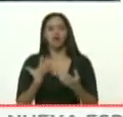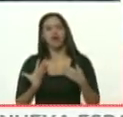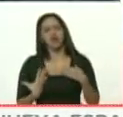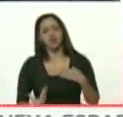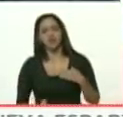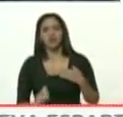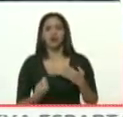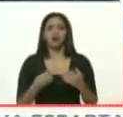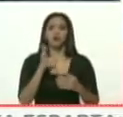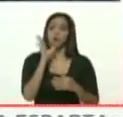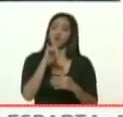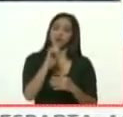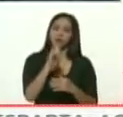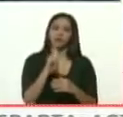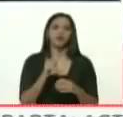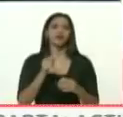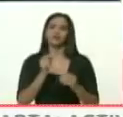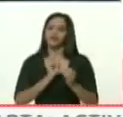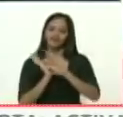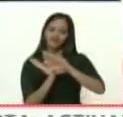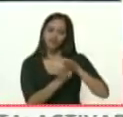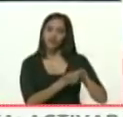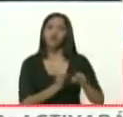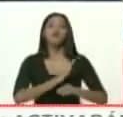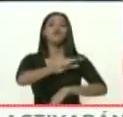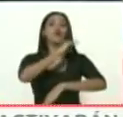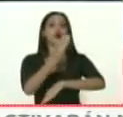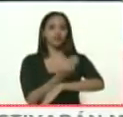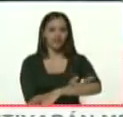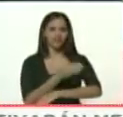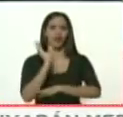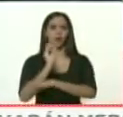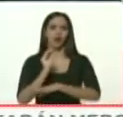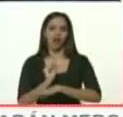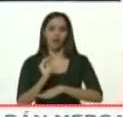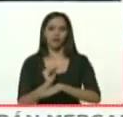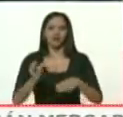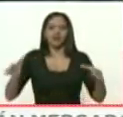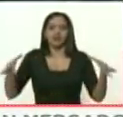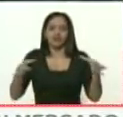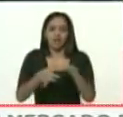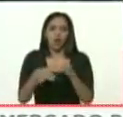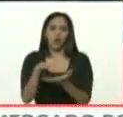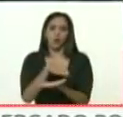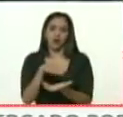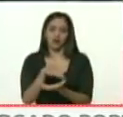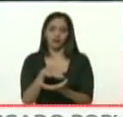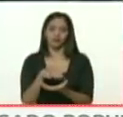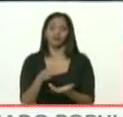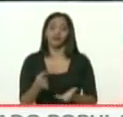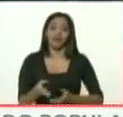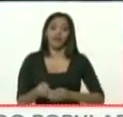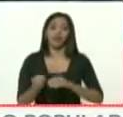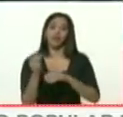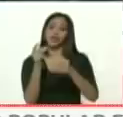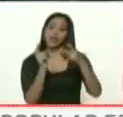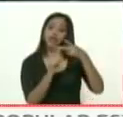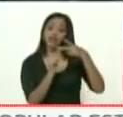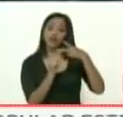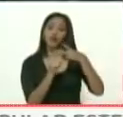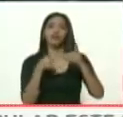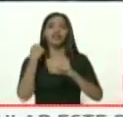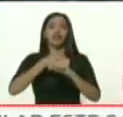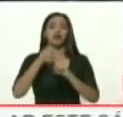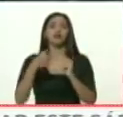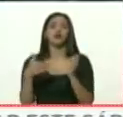desinformación, fortalecer los factores de protección y minimizar los de riesgo. Así como también el segundo vértice es la lucha contra